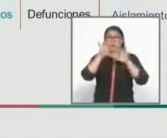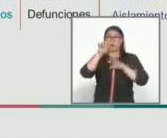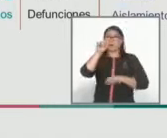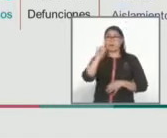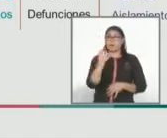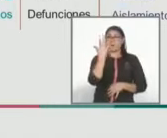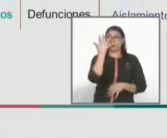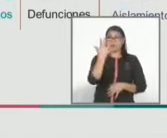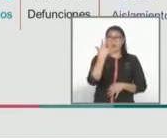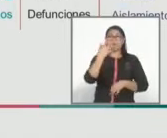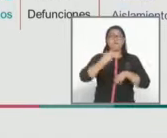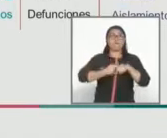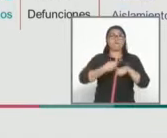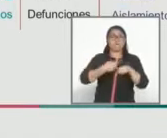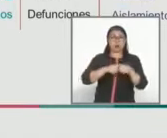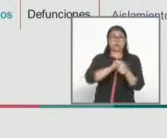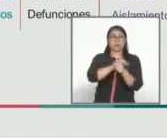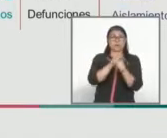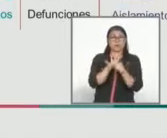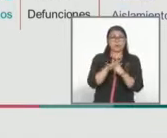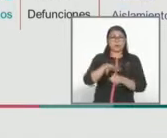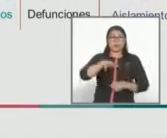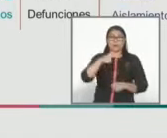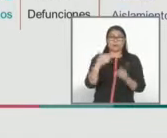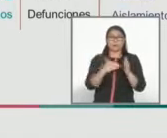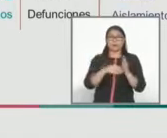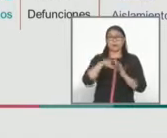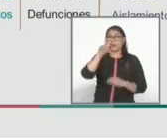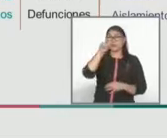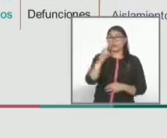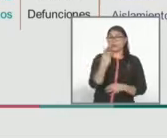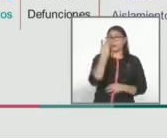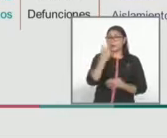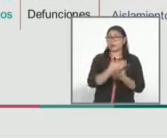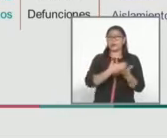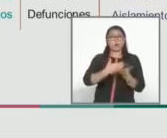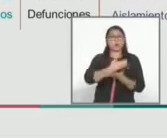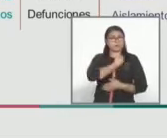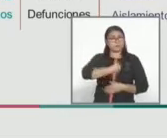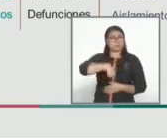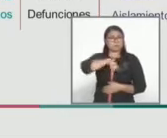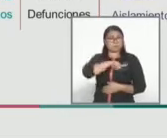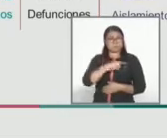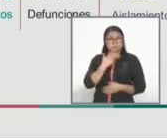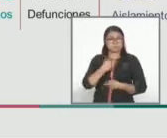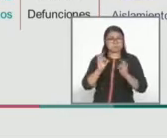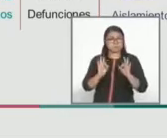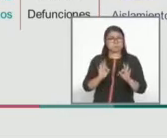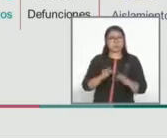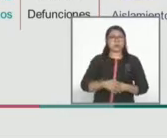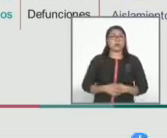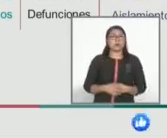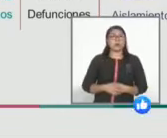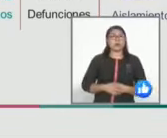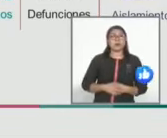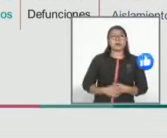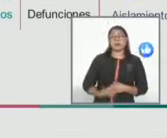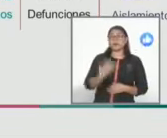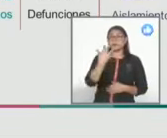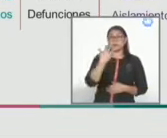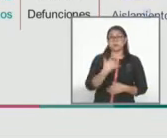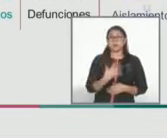14.925 casos. De estos, 13.033 se refieren recuperados y lamentamos la suma de